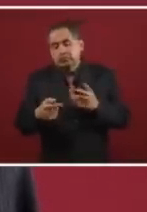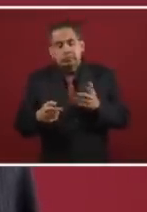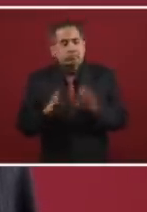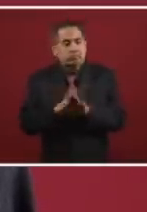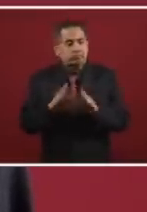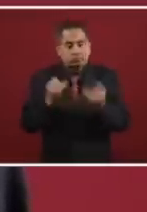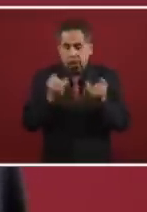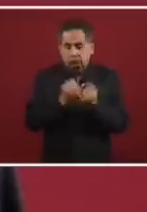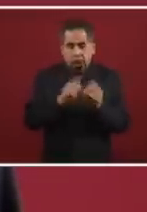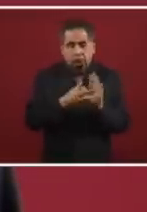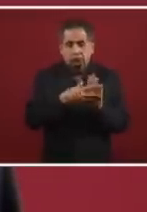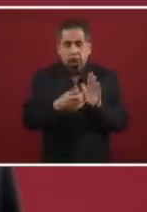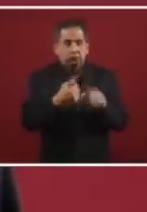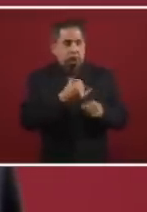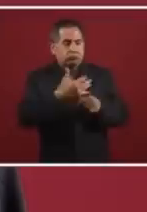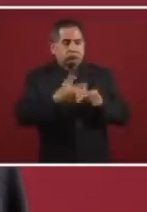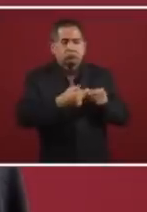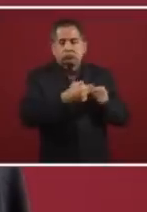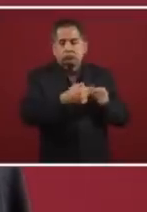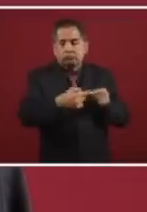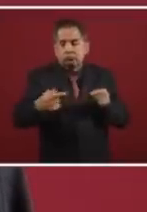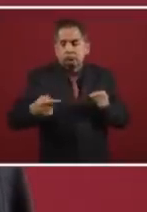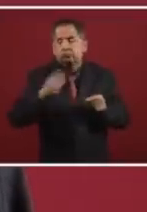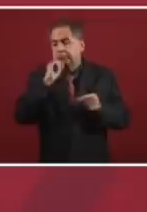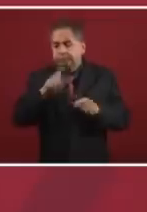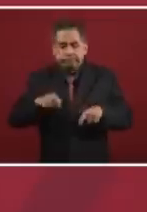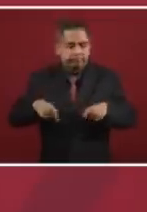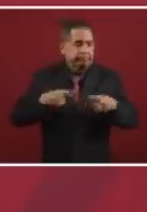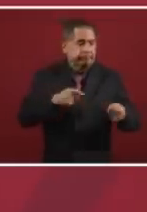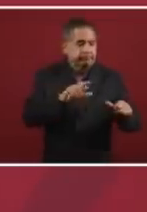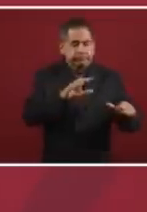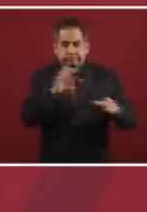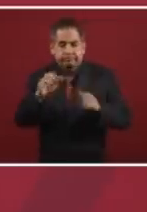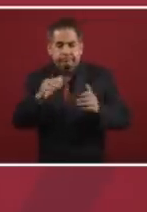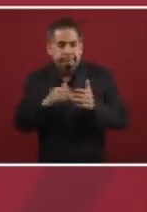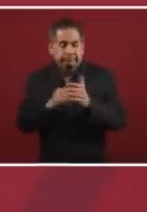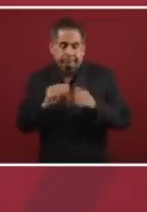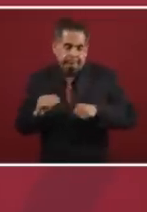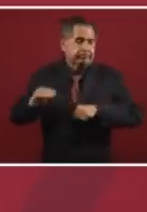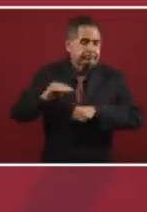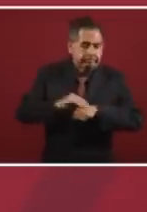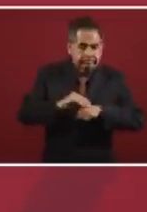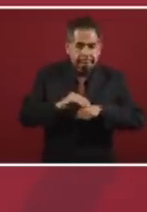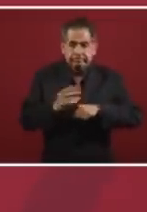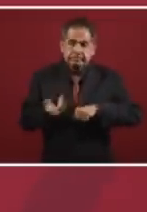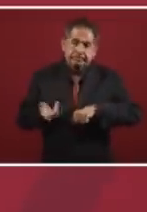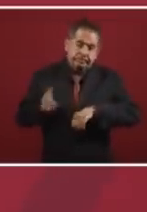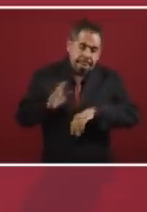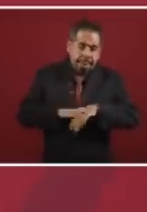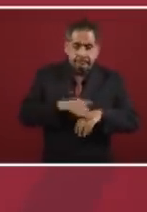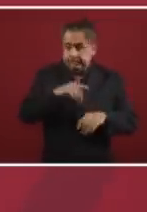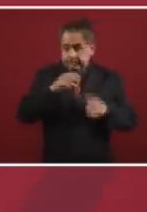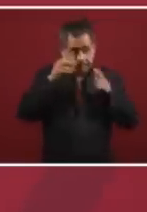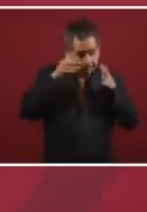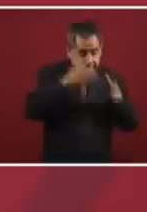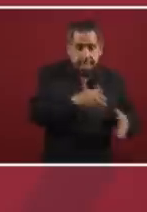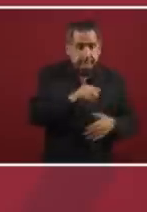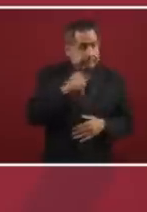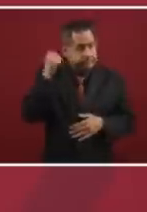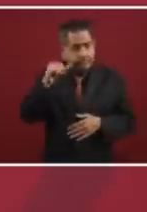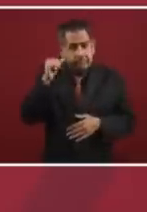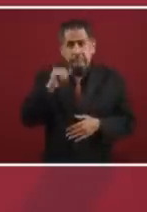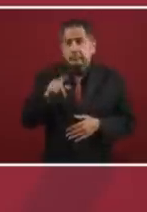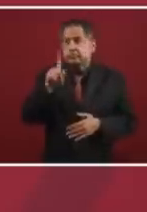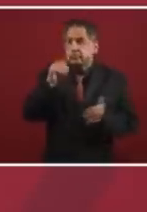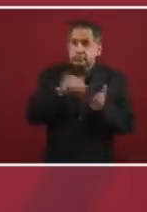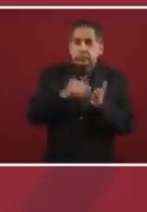la inversión es decir se van a destinar 600 millones más solo acapulco estamos hablando